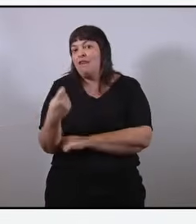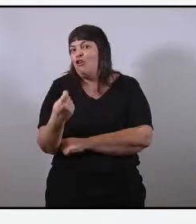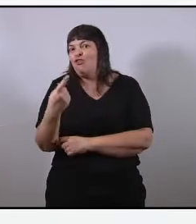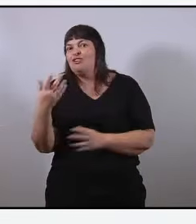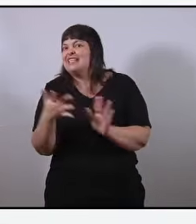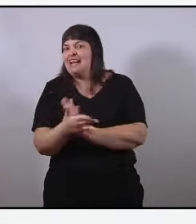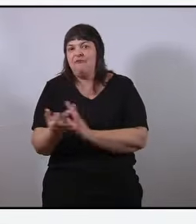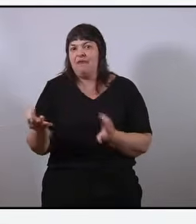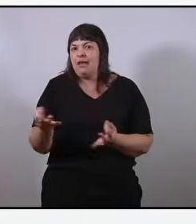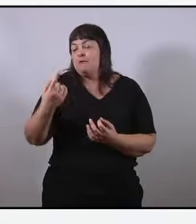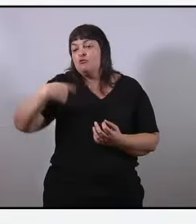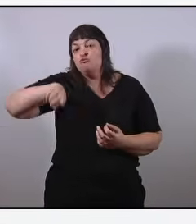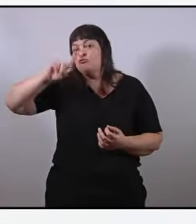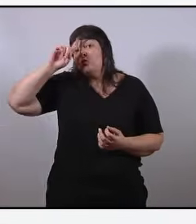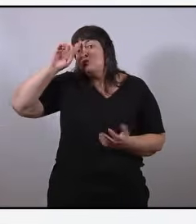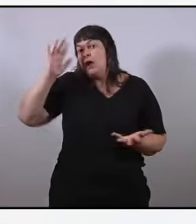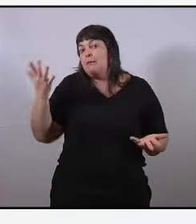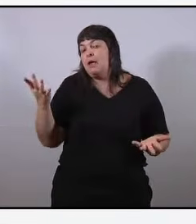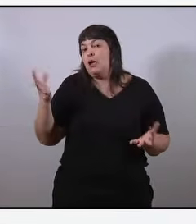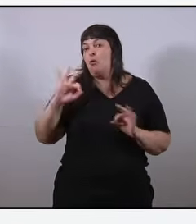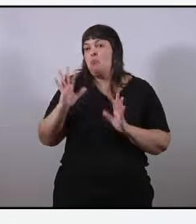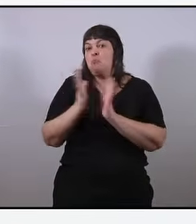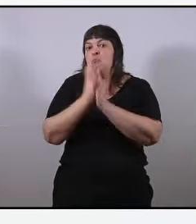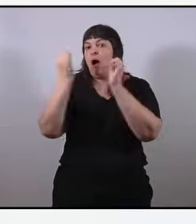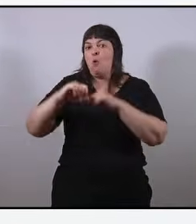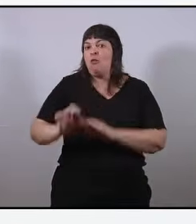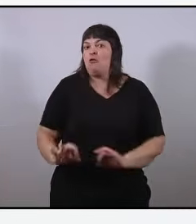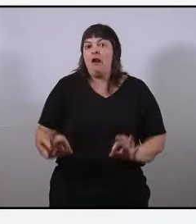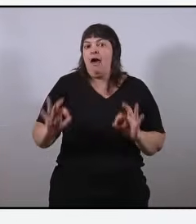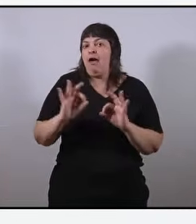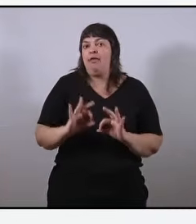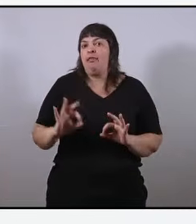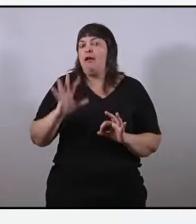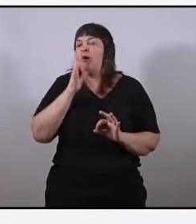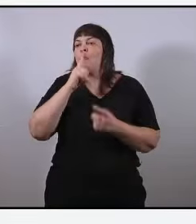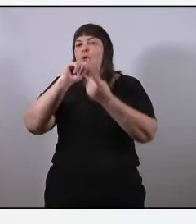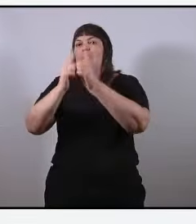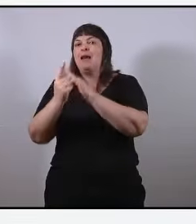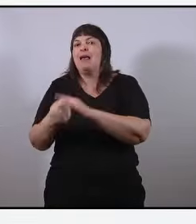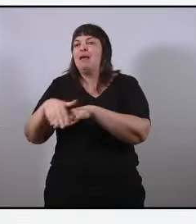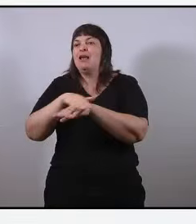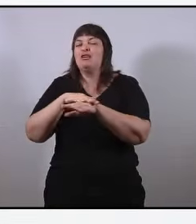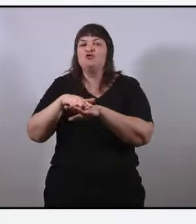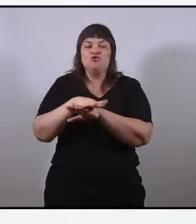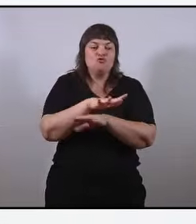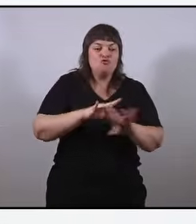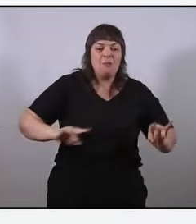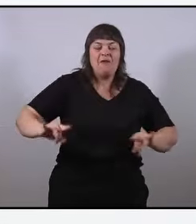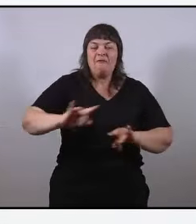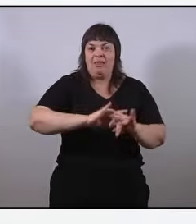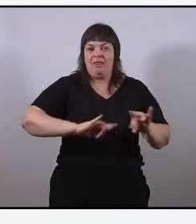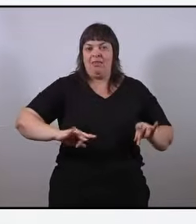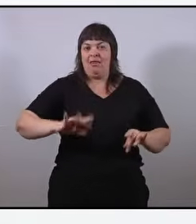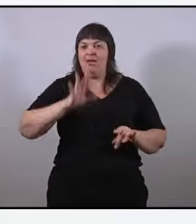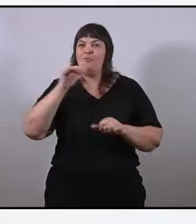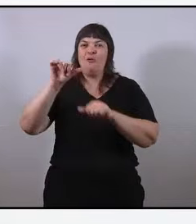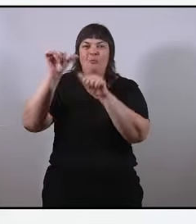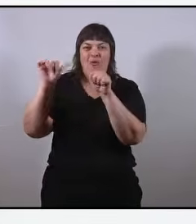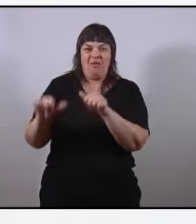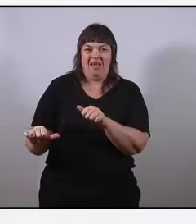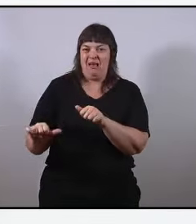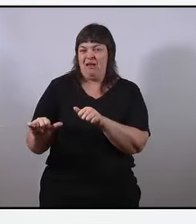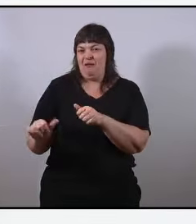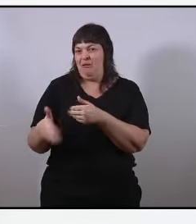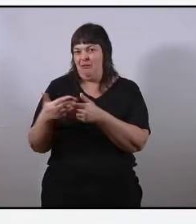o no estamos en absoluto de acuerdo cómo se pondera la variable superficie, que en ese pseudomodelo baja incluso a